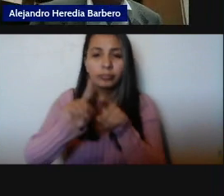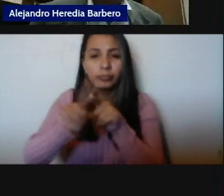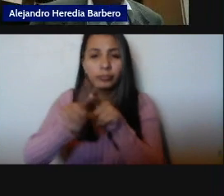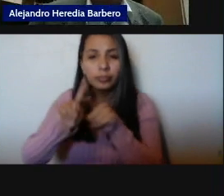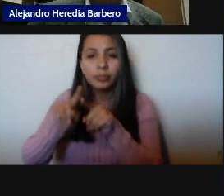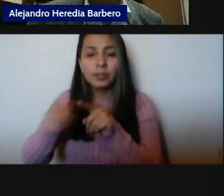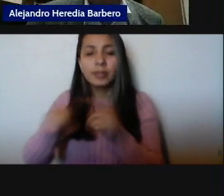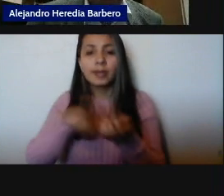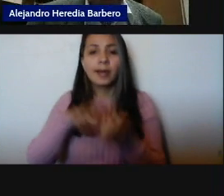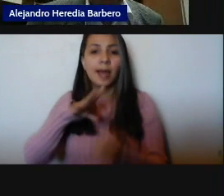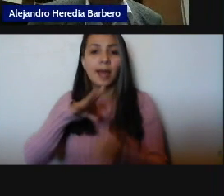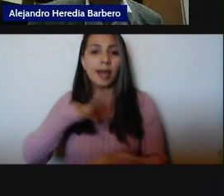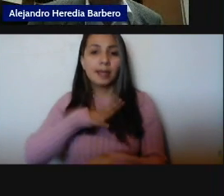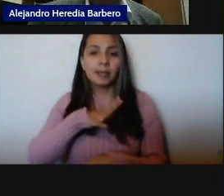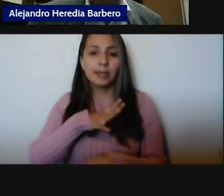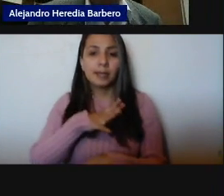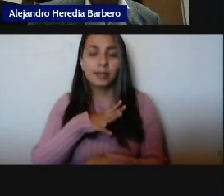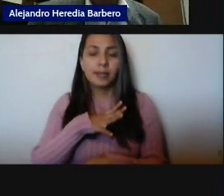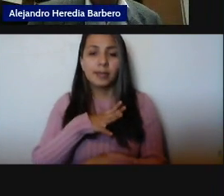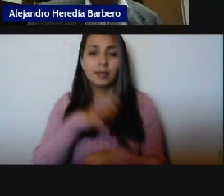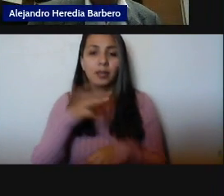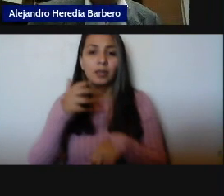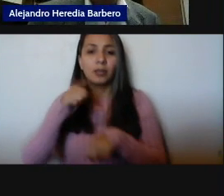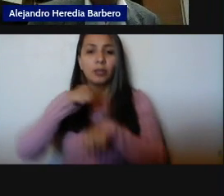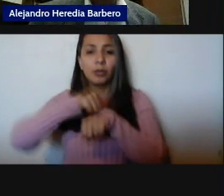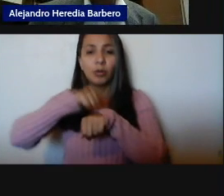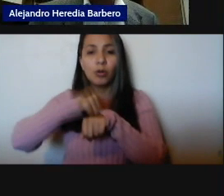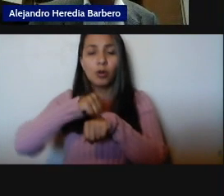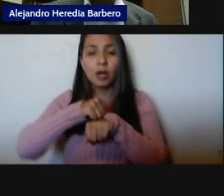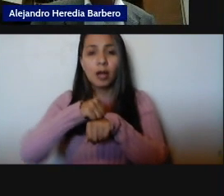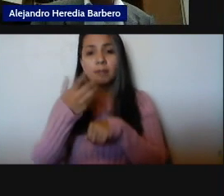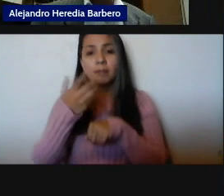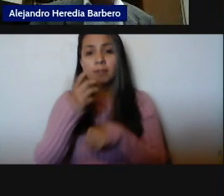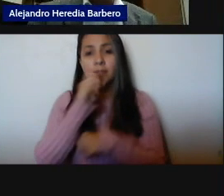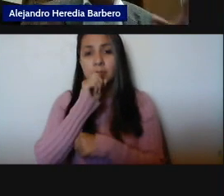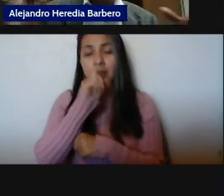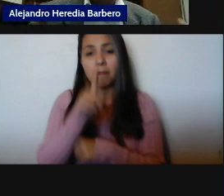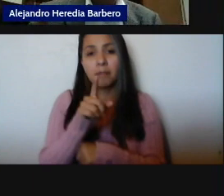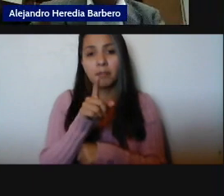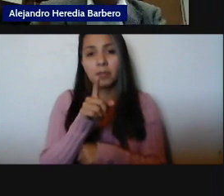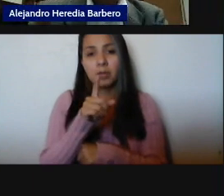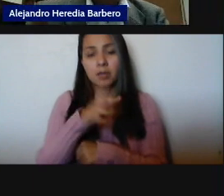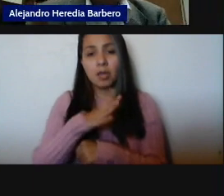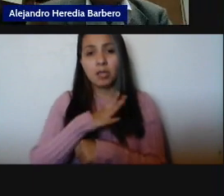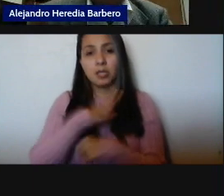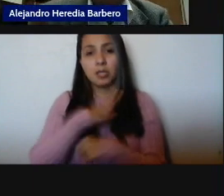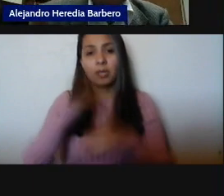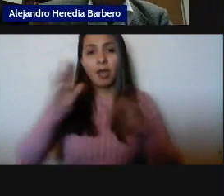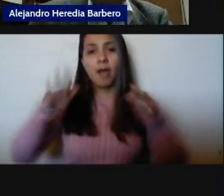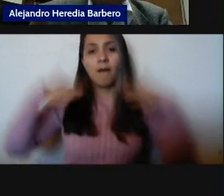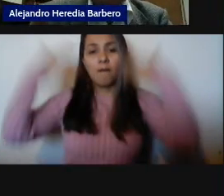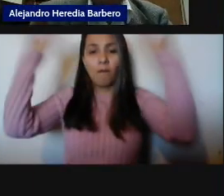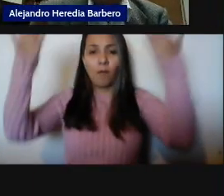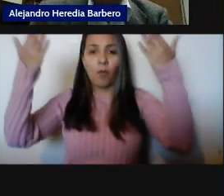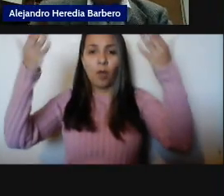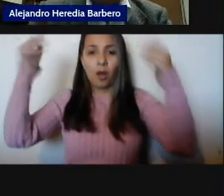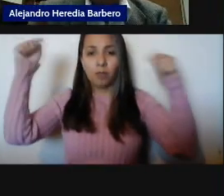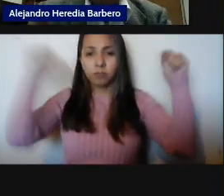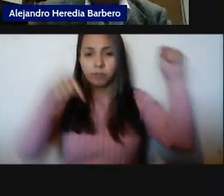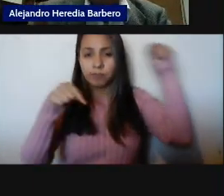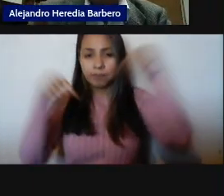toda esta coexistencia de material también rocoso y mineral que viene del espacio